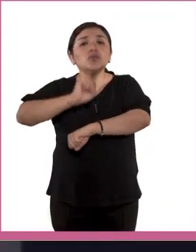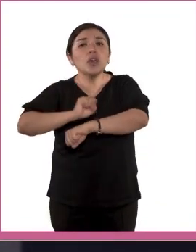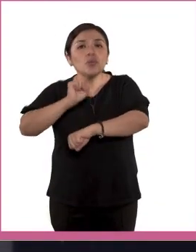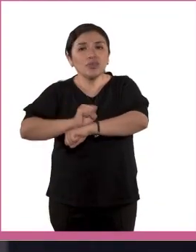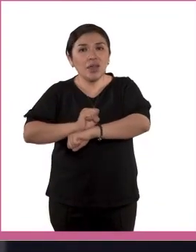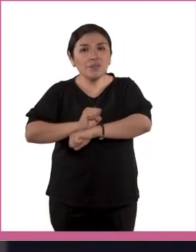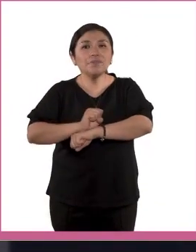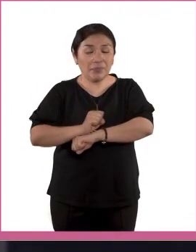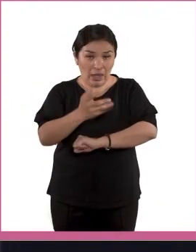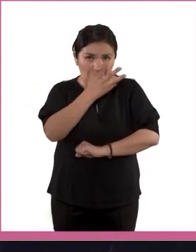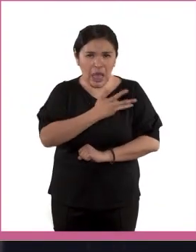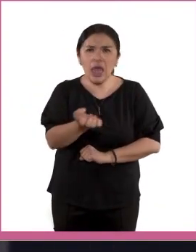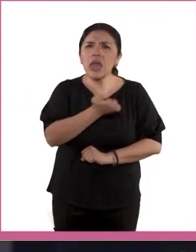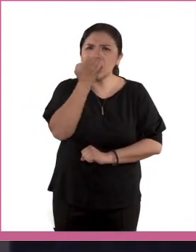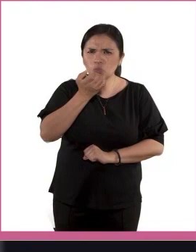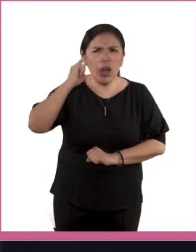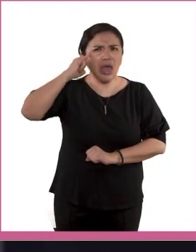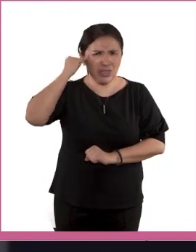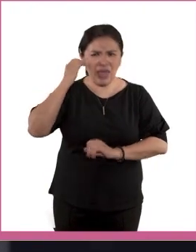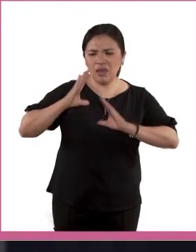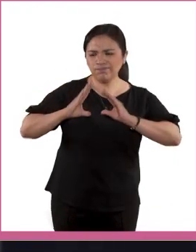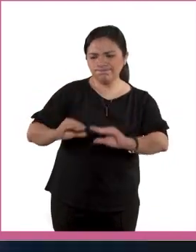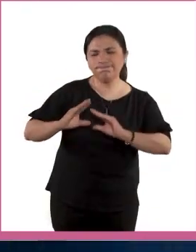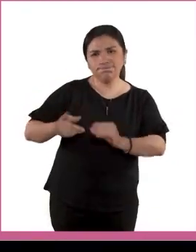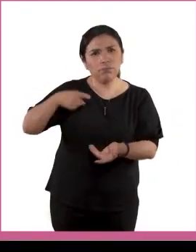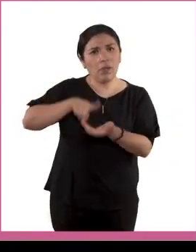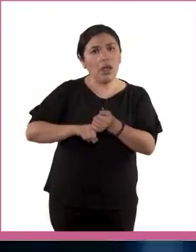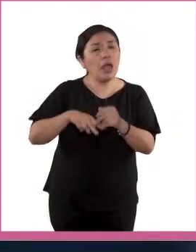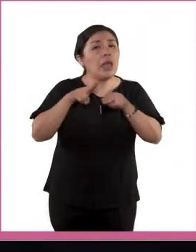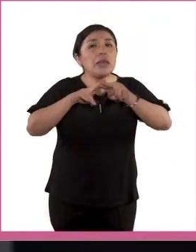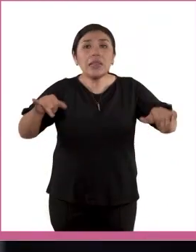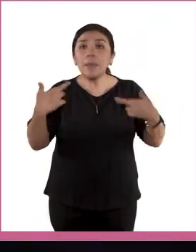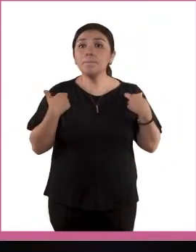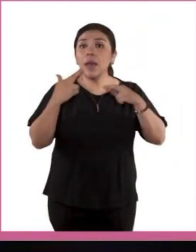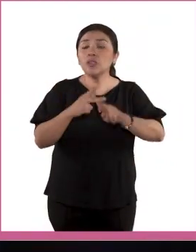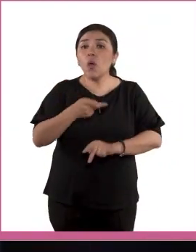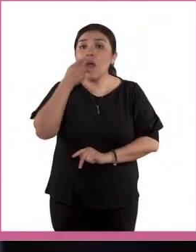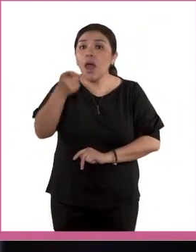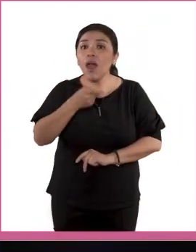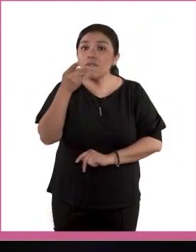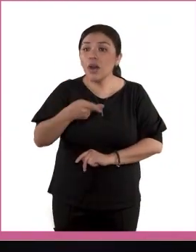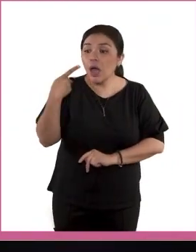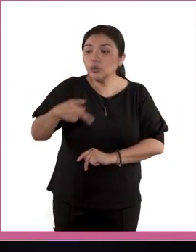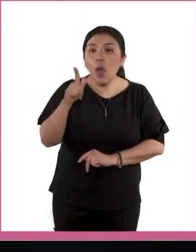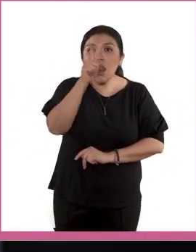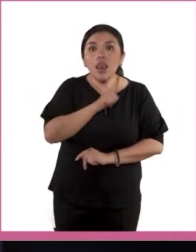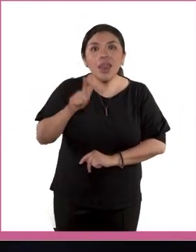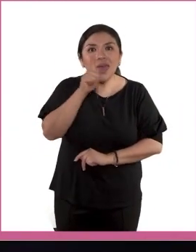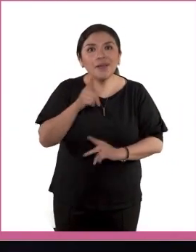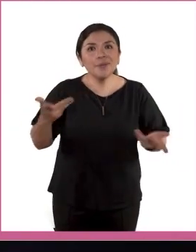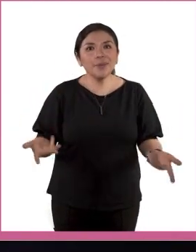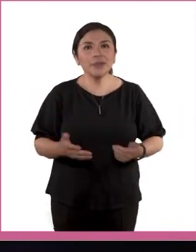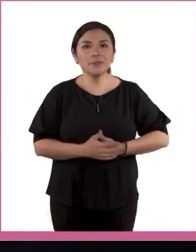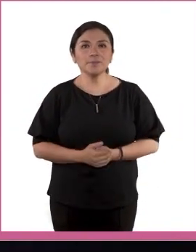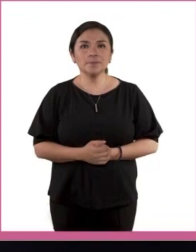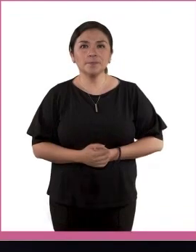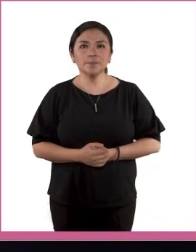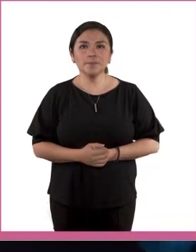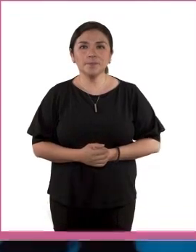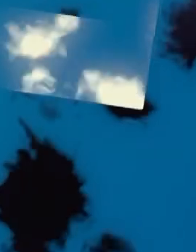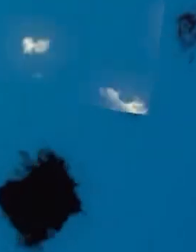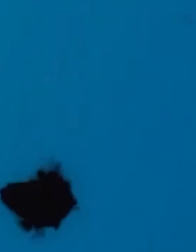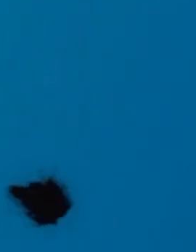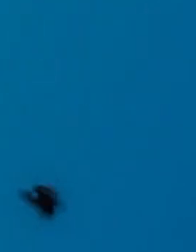secundaria. Existen escuelas indígenas en las que ningún docente habla la lengua de sus